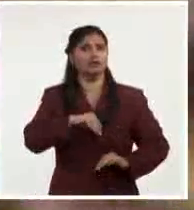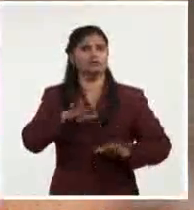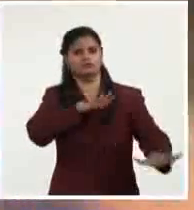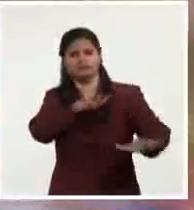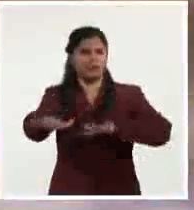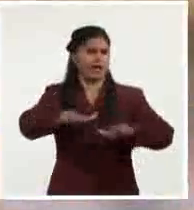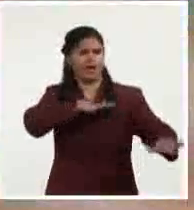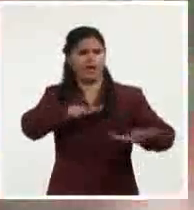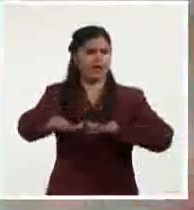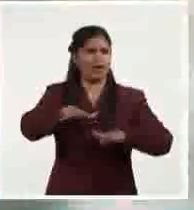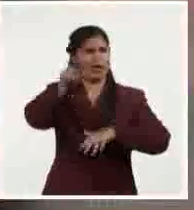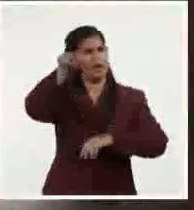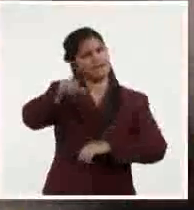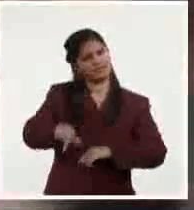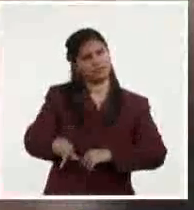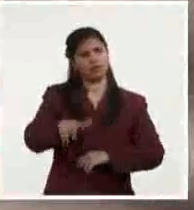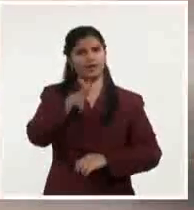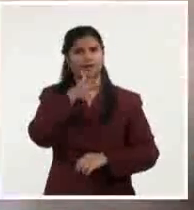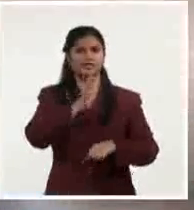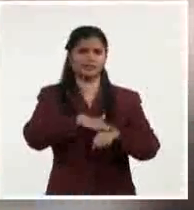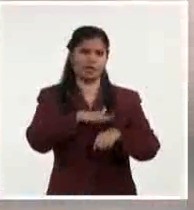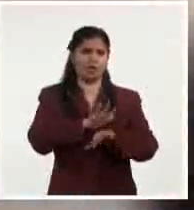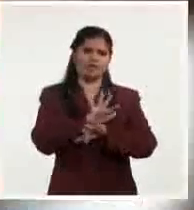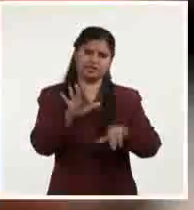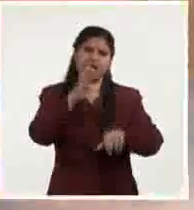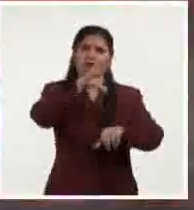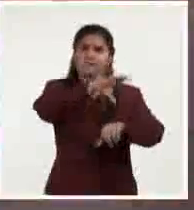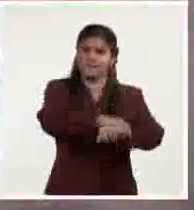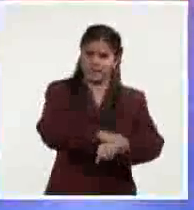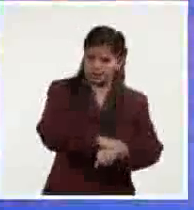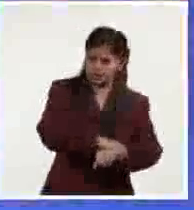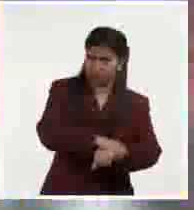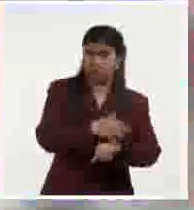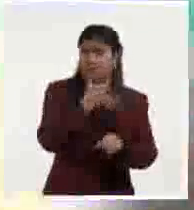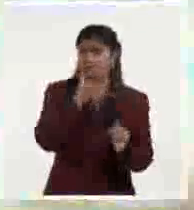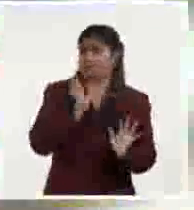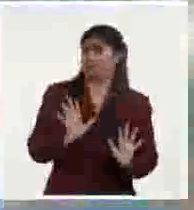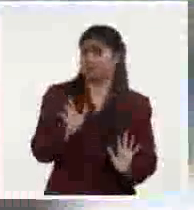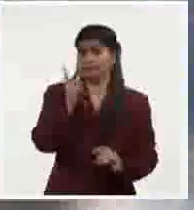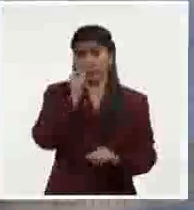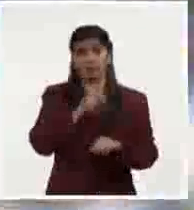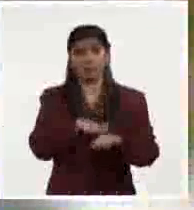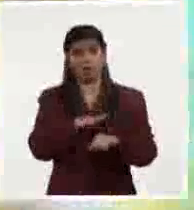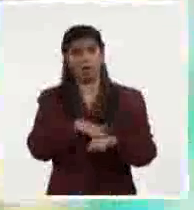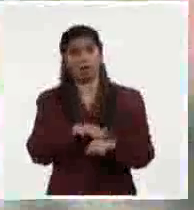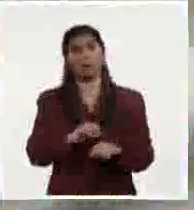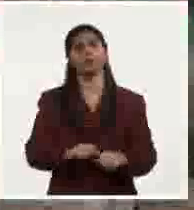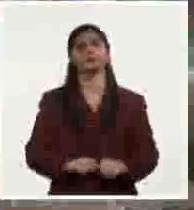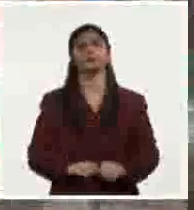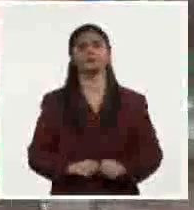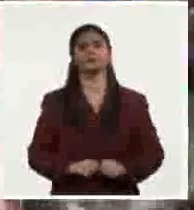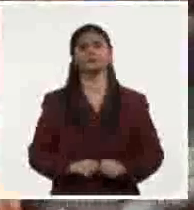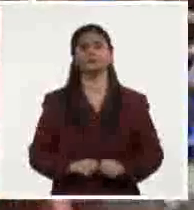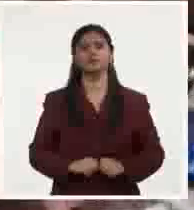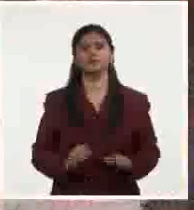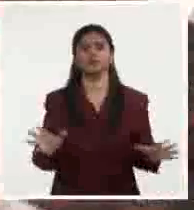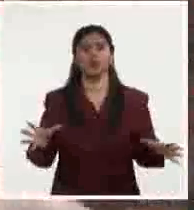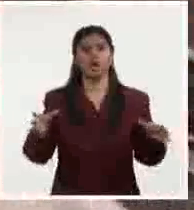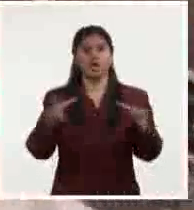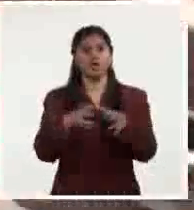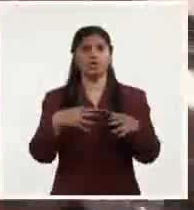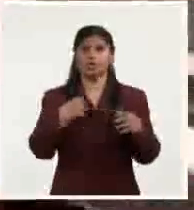de origen keniano. Refirió además que el atentado fue cometido por las Fuerzas Democráticas Aliadas, grupo que reivindicó el